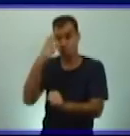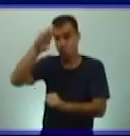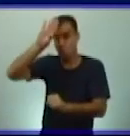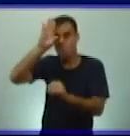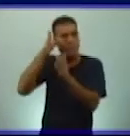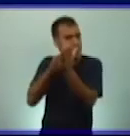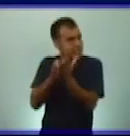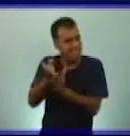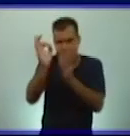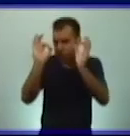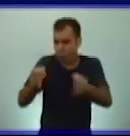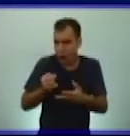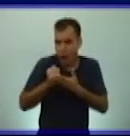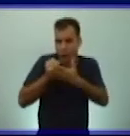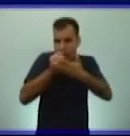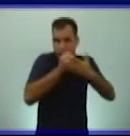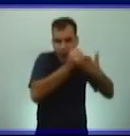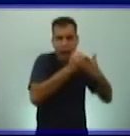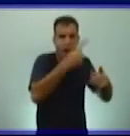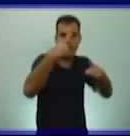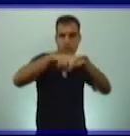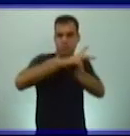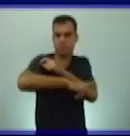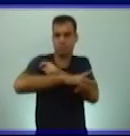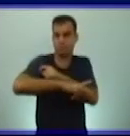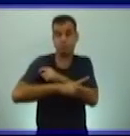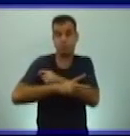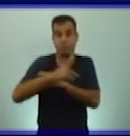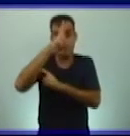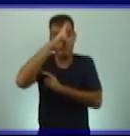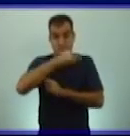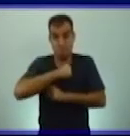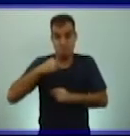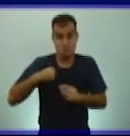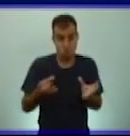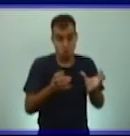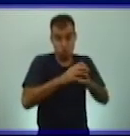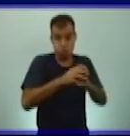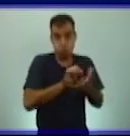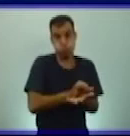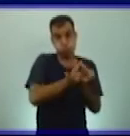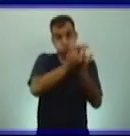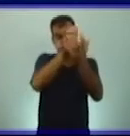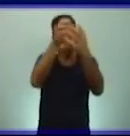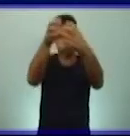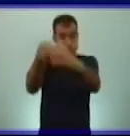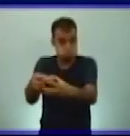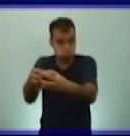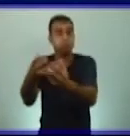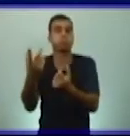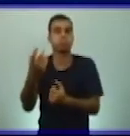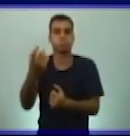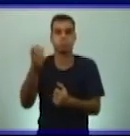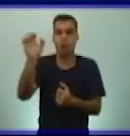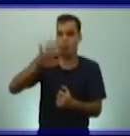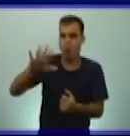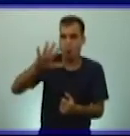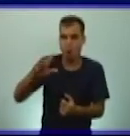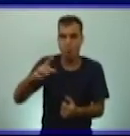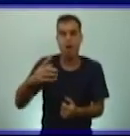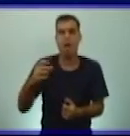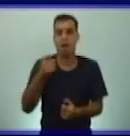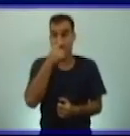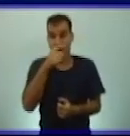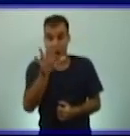colaboración insoslayable a otros pueblos hermanos, enviando misiones médicas a países de Europa, África y América Latina y el